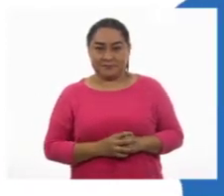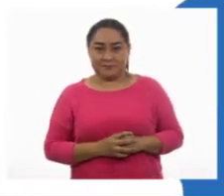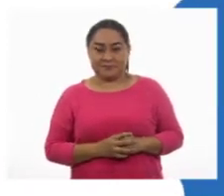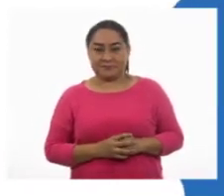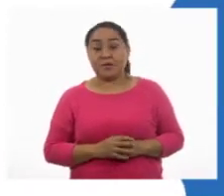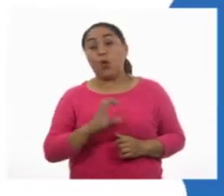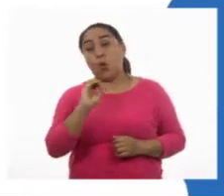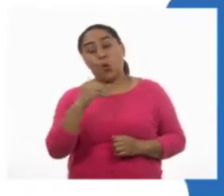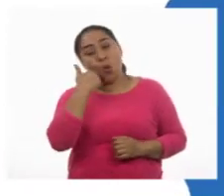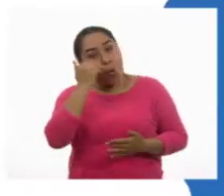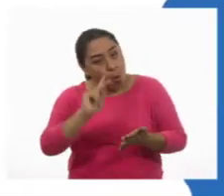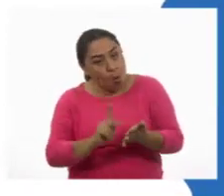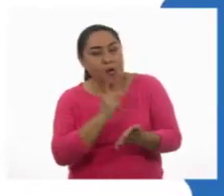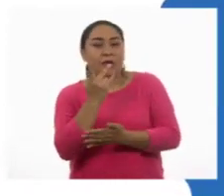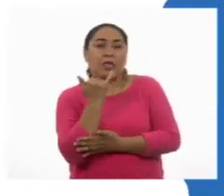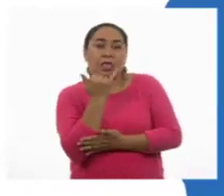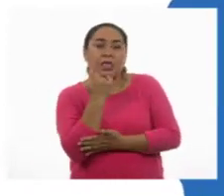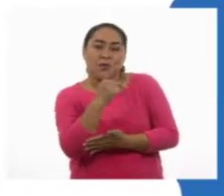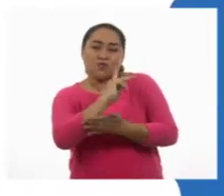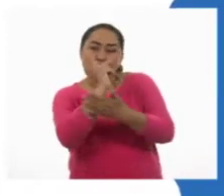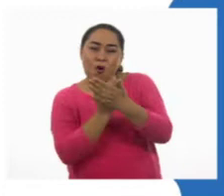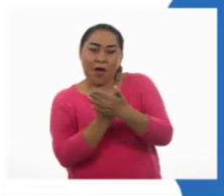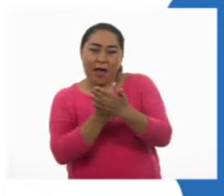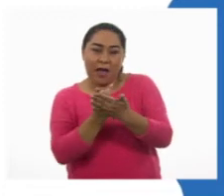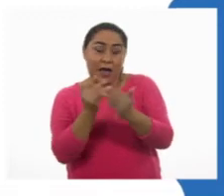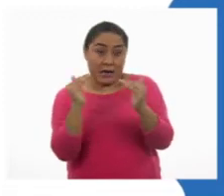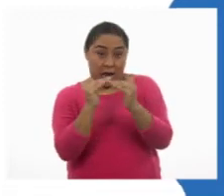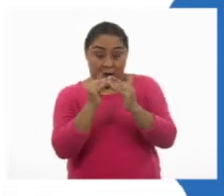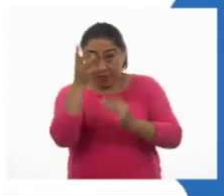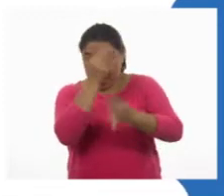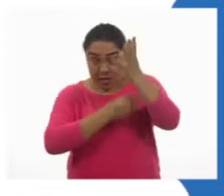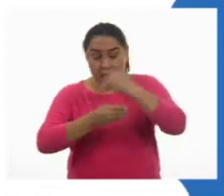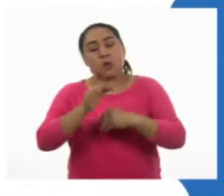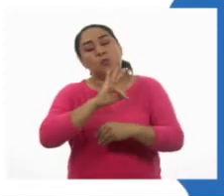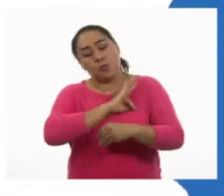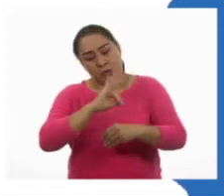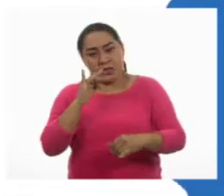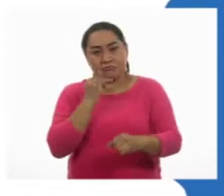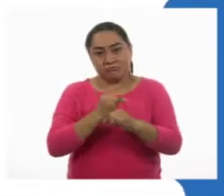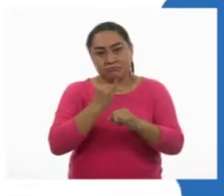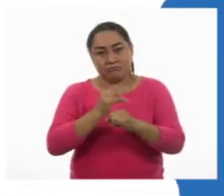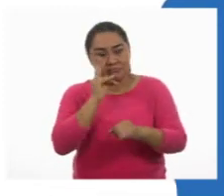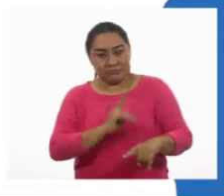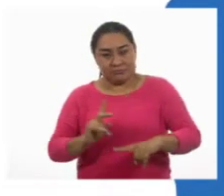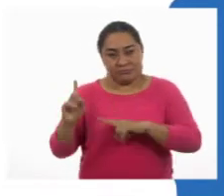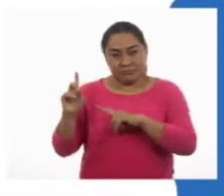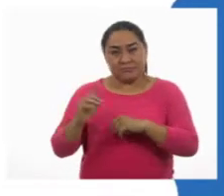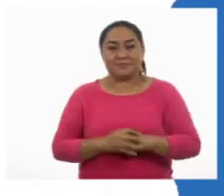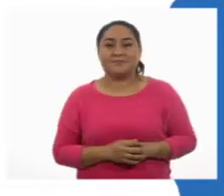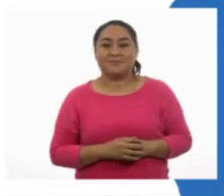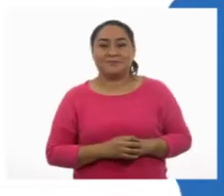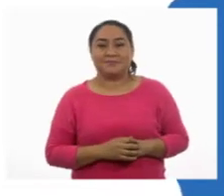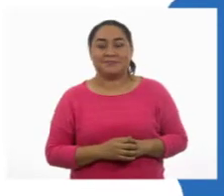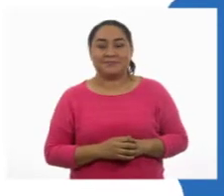Si quieres volver a ver los programas de Aprende en Casa, los puedes encontrar en la siguiente liga: